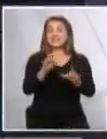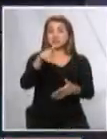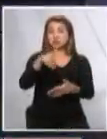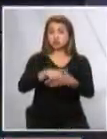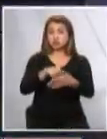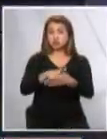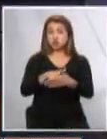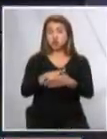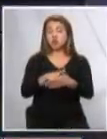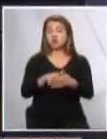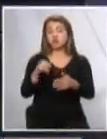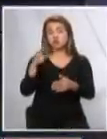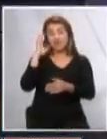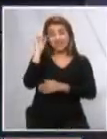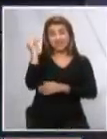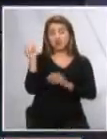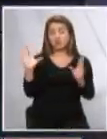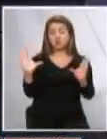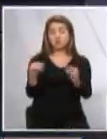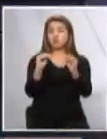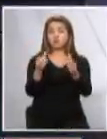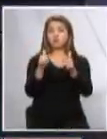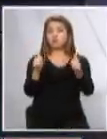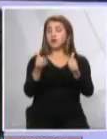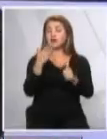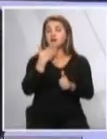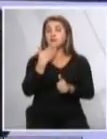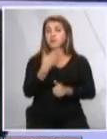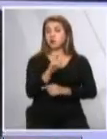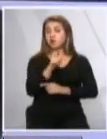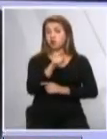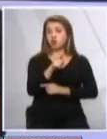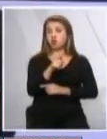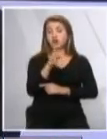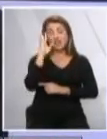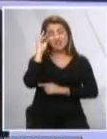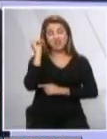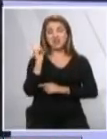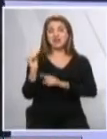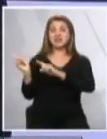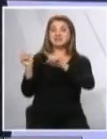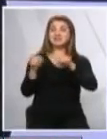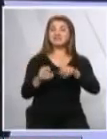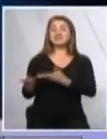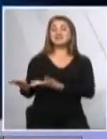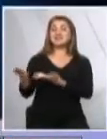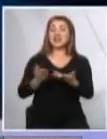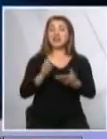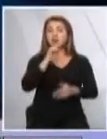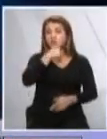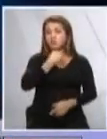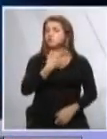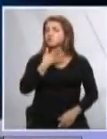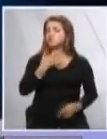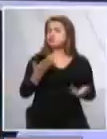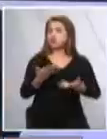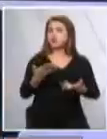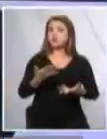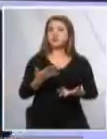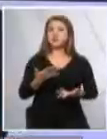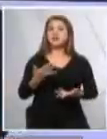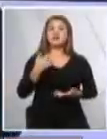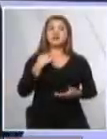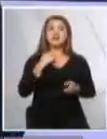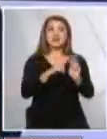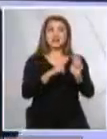muy brillante. O sea, encuentro que de las que he escuchado, lejos la mejor, más allá que traer a los viejos estandartes. O sea, ¿por qué? Porque básicamente lo que